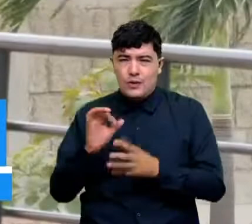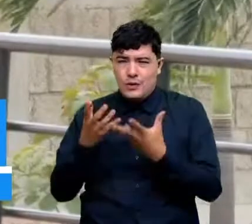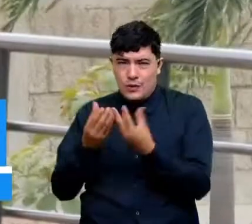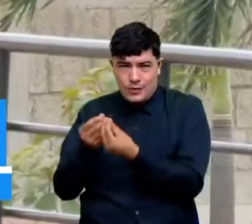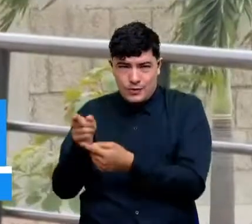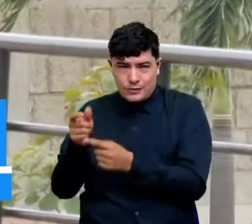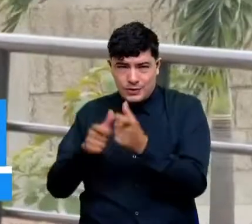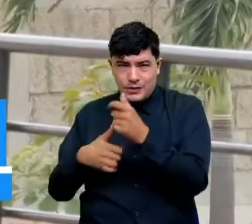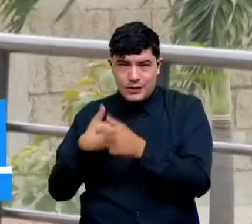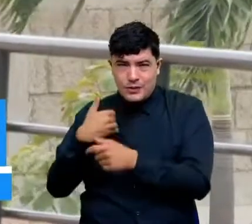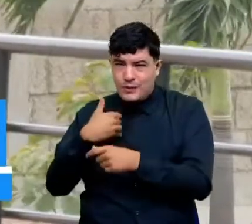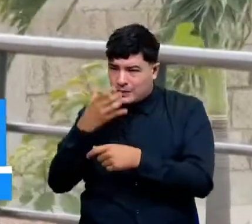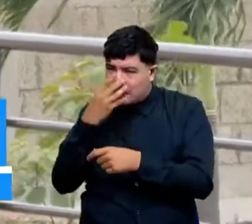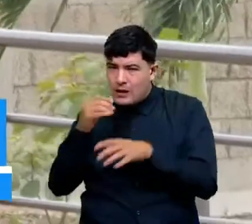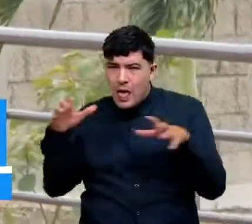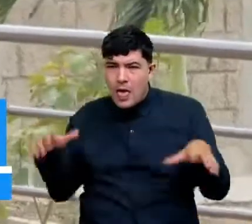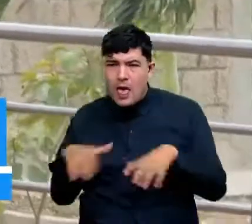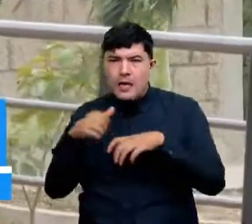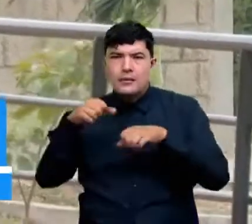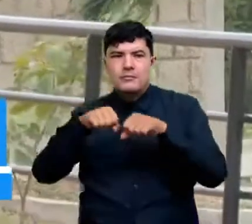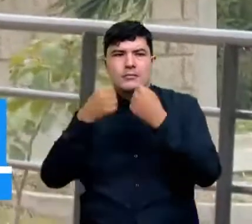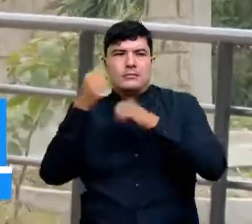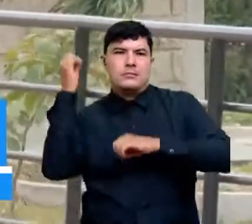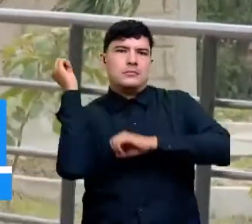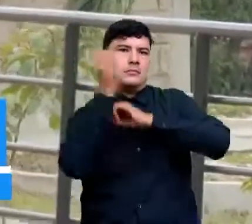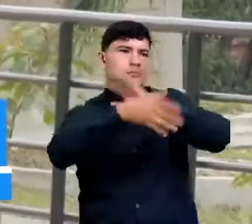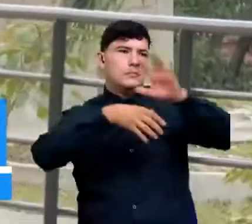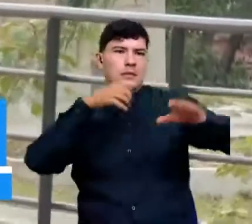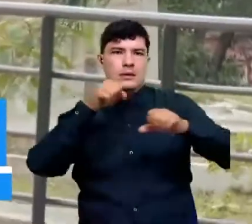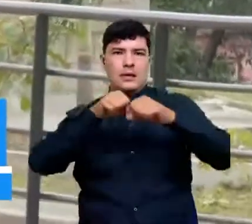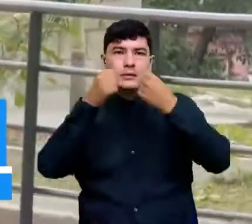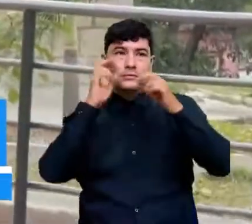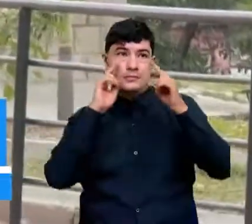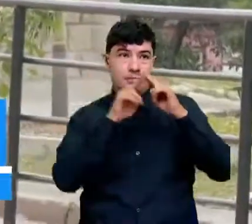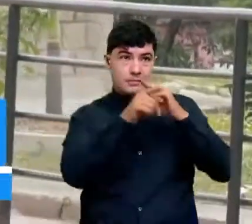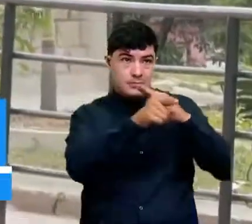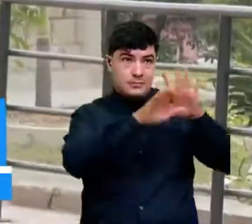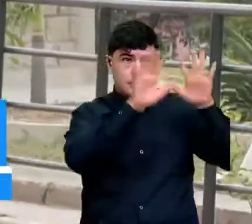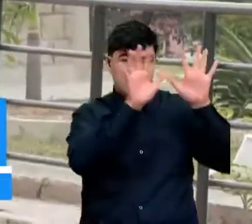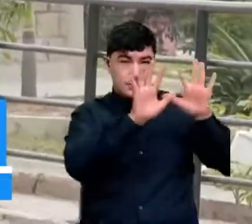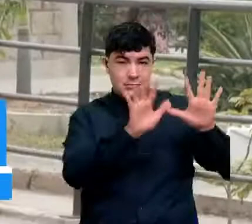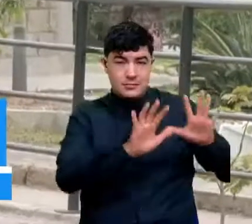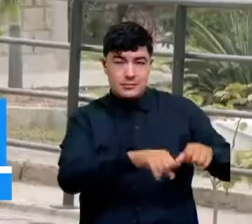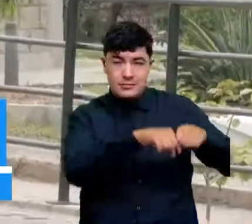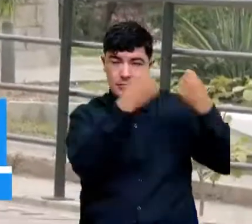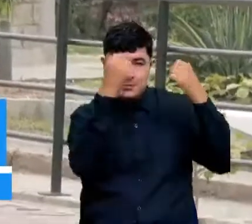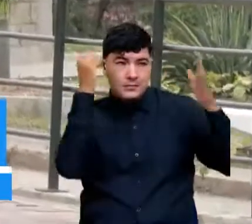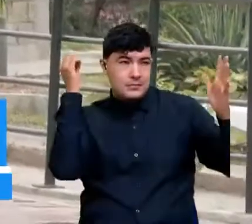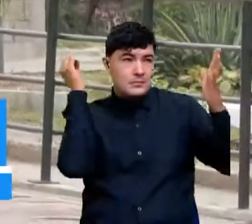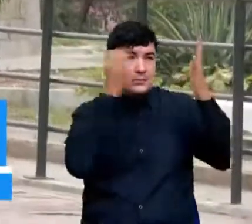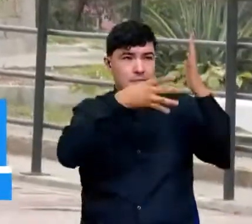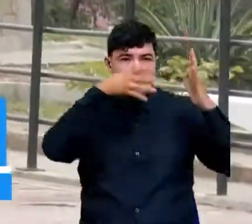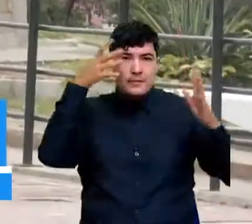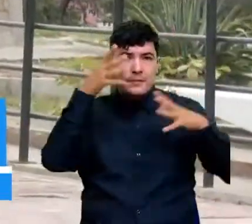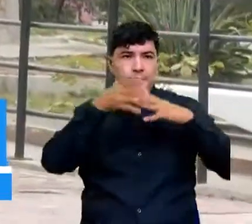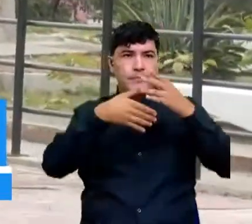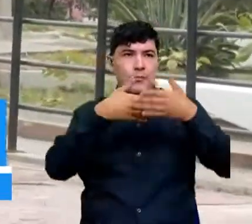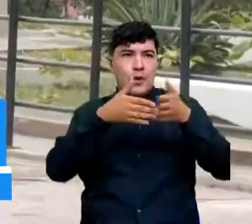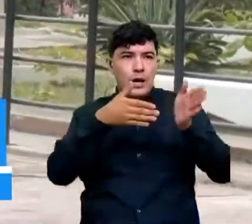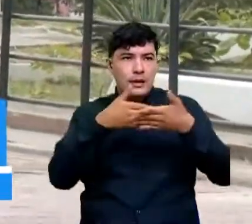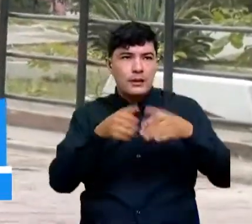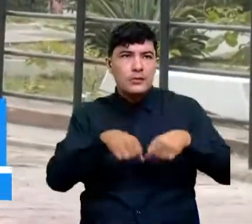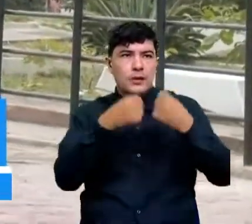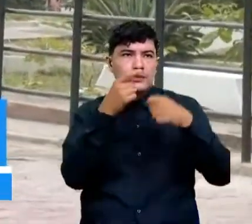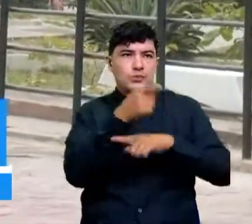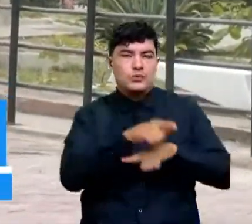que hablan los vecinos, pues la haya dañado completamente. Observamos cómo están vandalizados completamente los vidrios, las puertas de